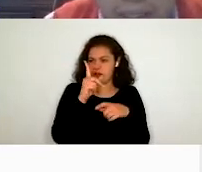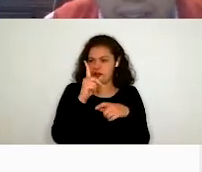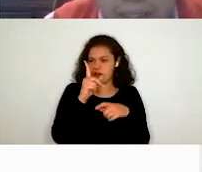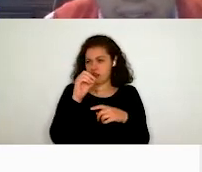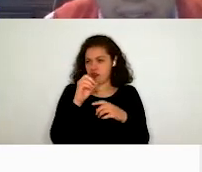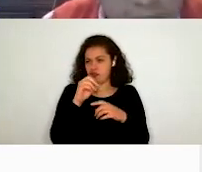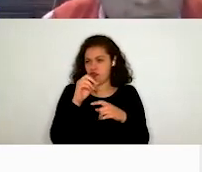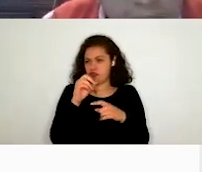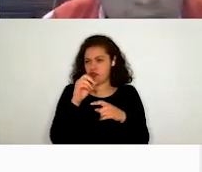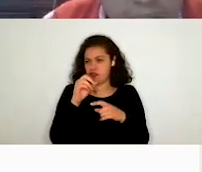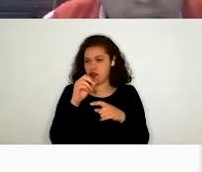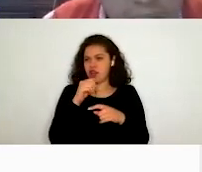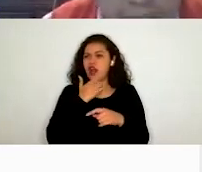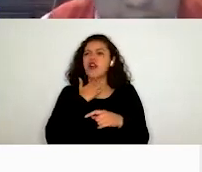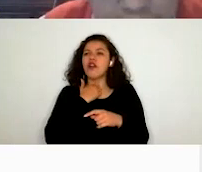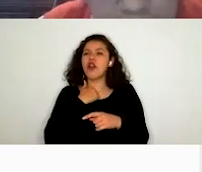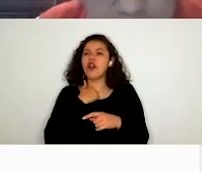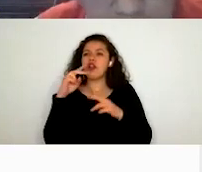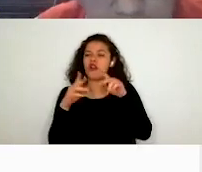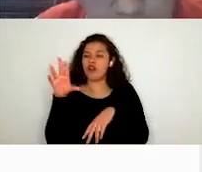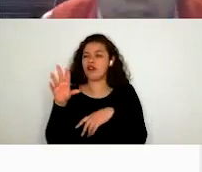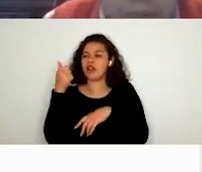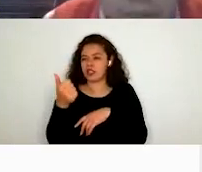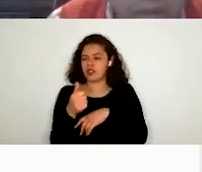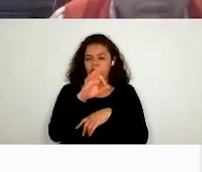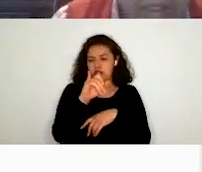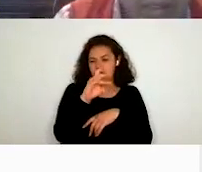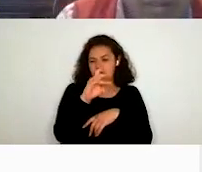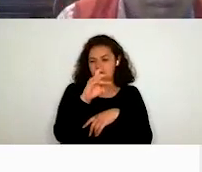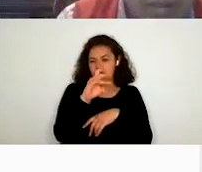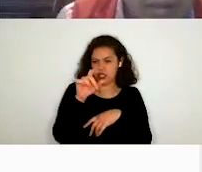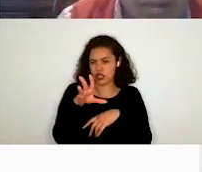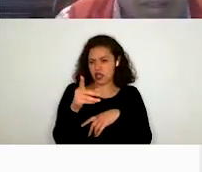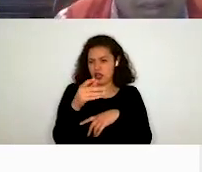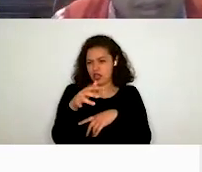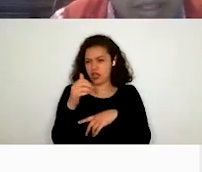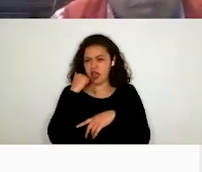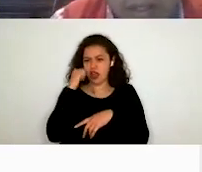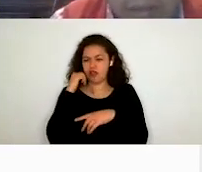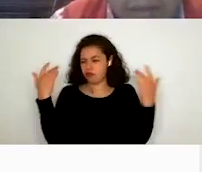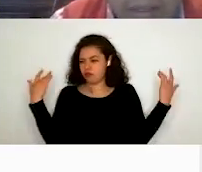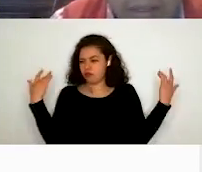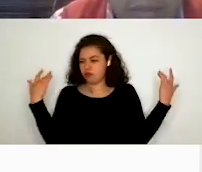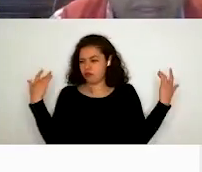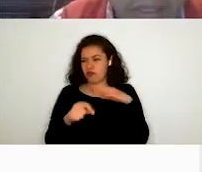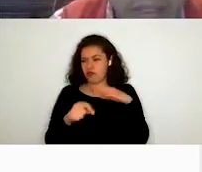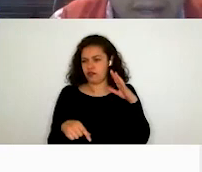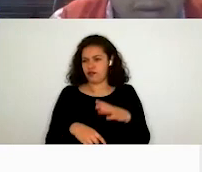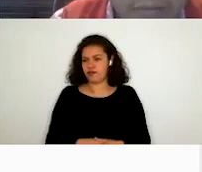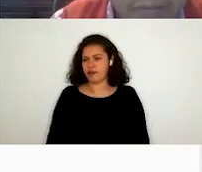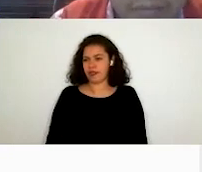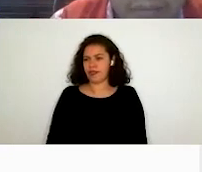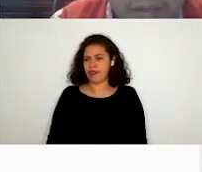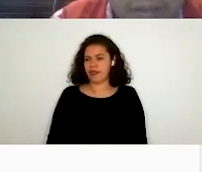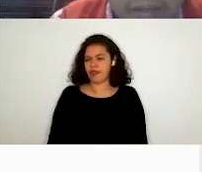96. Clorexidina o jabón neutro. Y bueno, aquí repetimos alcohol.